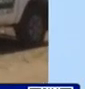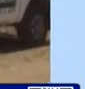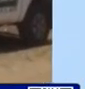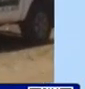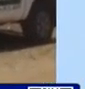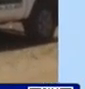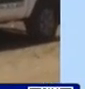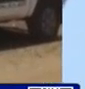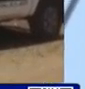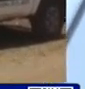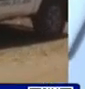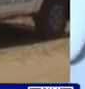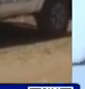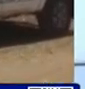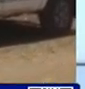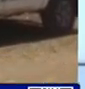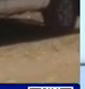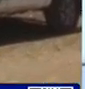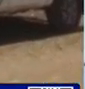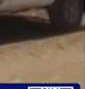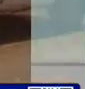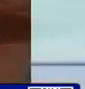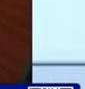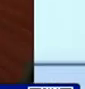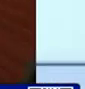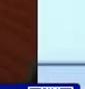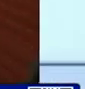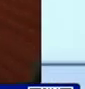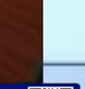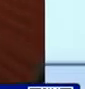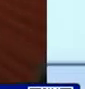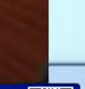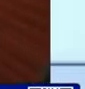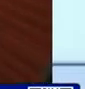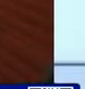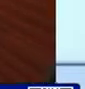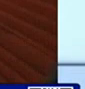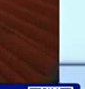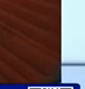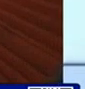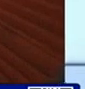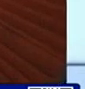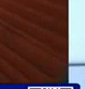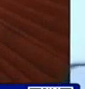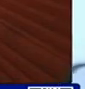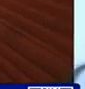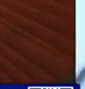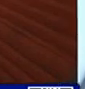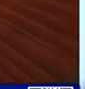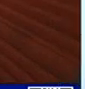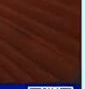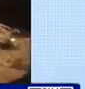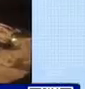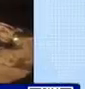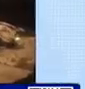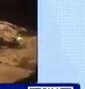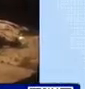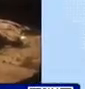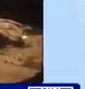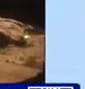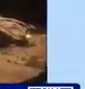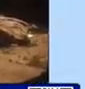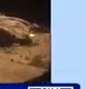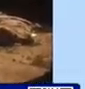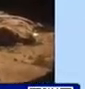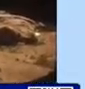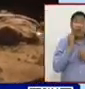base. La señora tenía epilepsia. La mujer dejó en la orfandad a una menor de 10 años. Vecinos piden la solidaridad